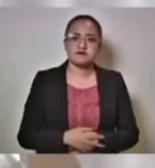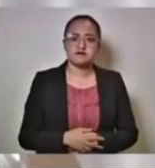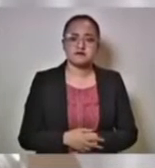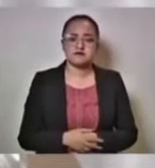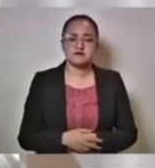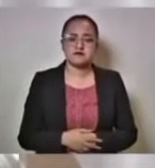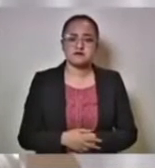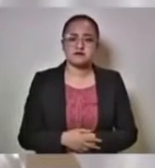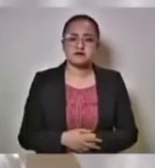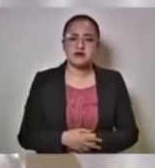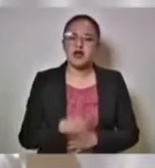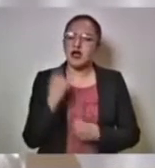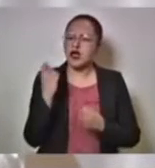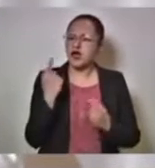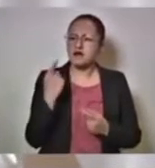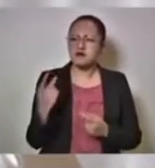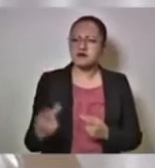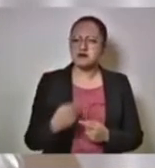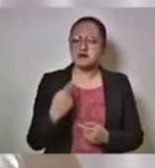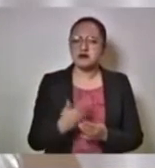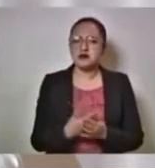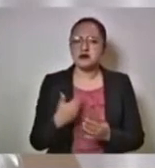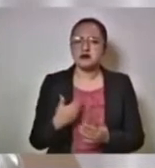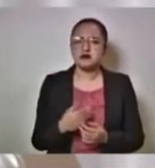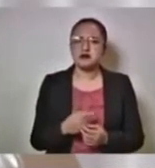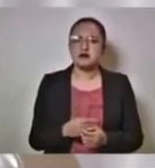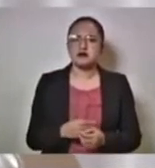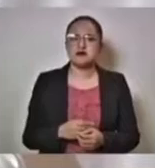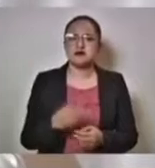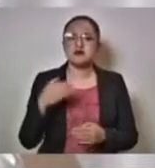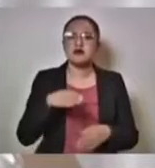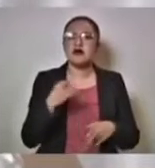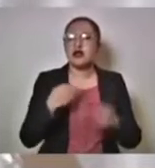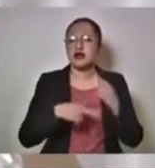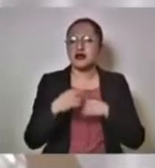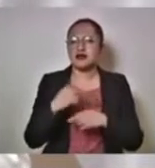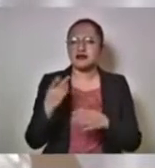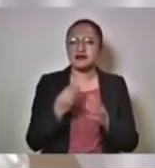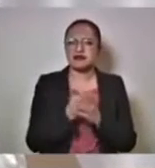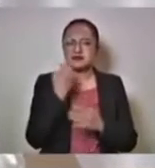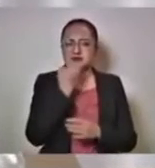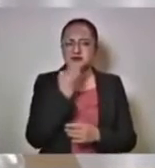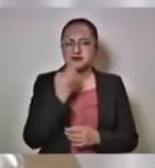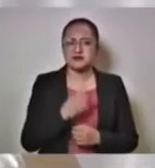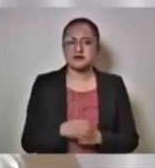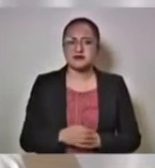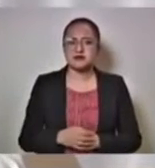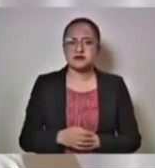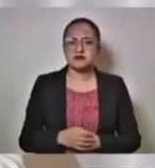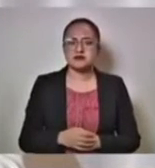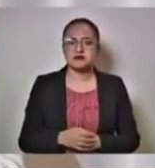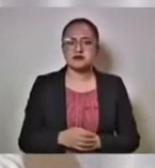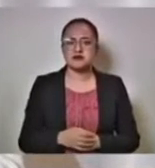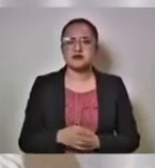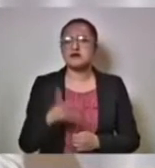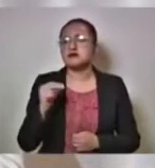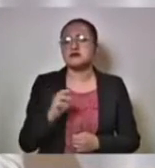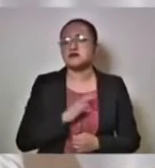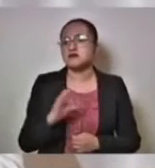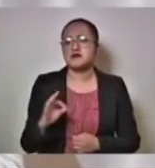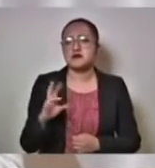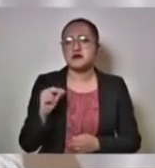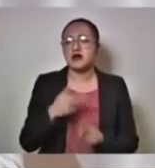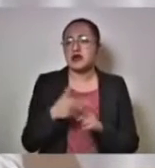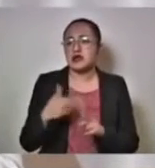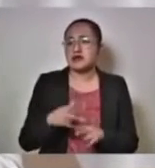y alguien me preguntó sobre antes sobre el ingreso a clases pero ingreso a clases no podrá ser sino